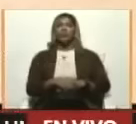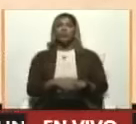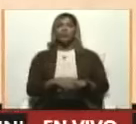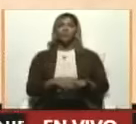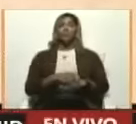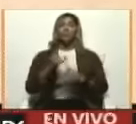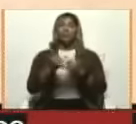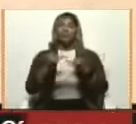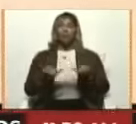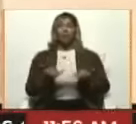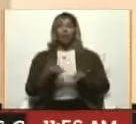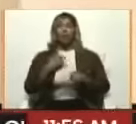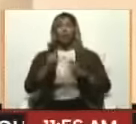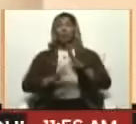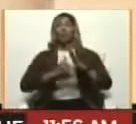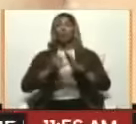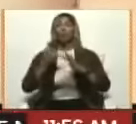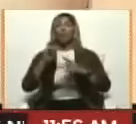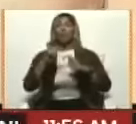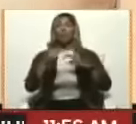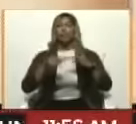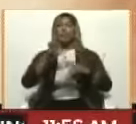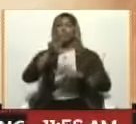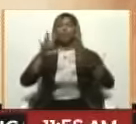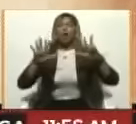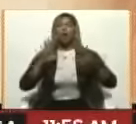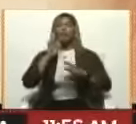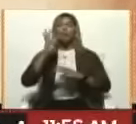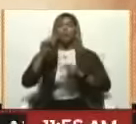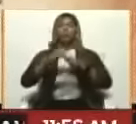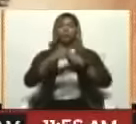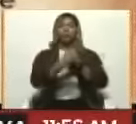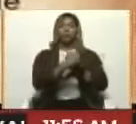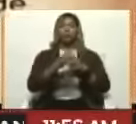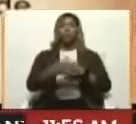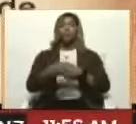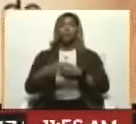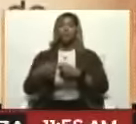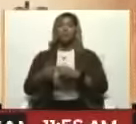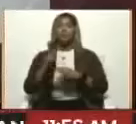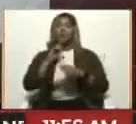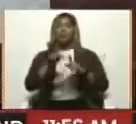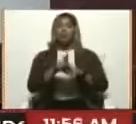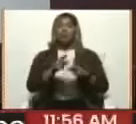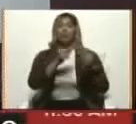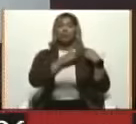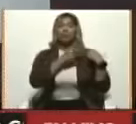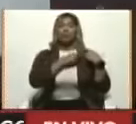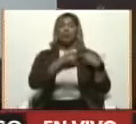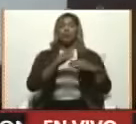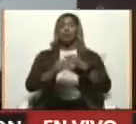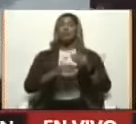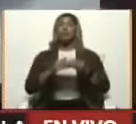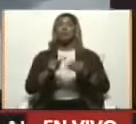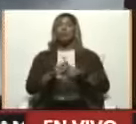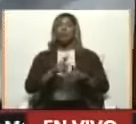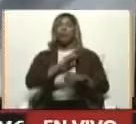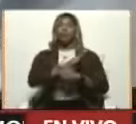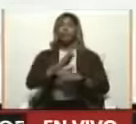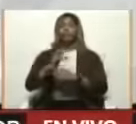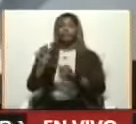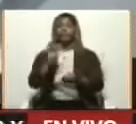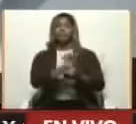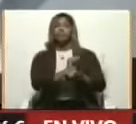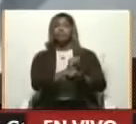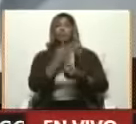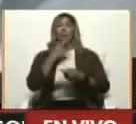la actualidad, la institución cuenta con 38 fiscalías municipales, cuya competencia es ejercer la acción penal en